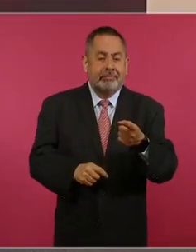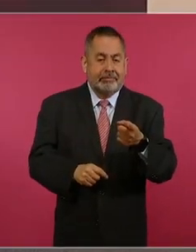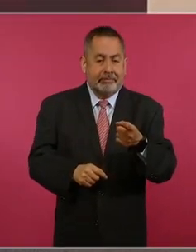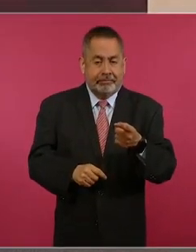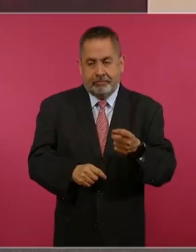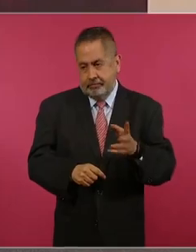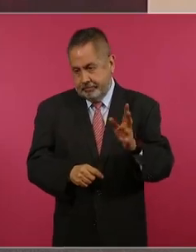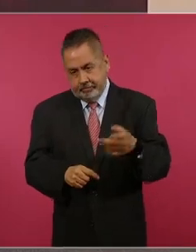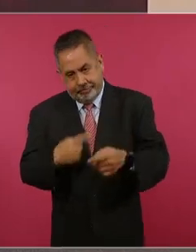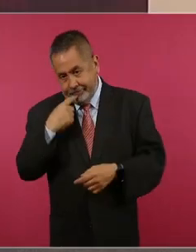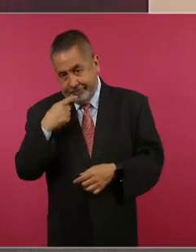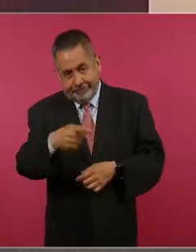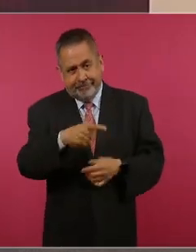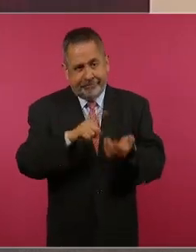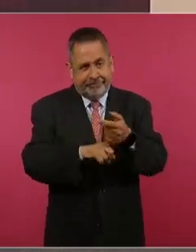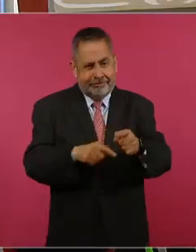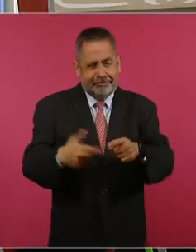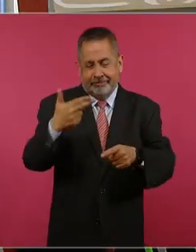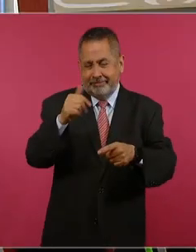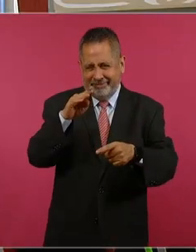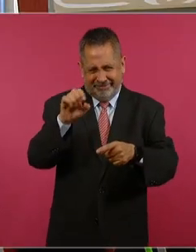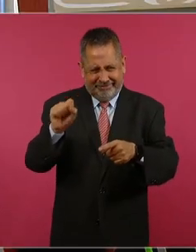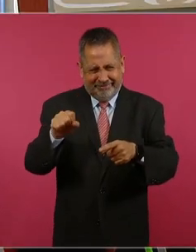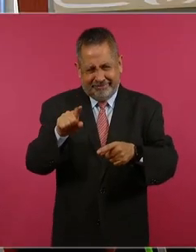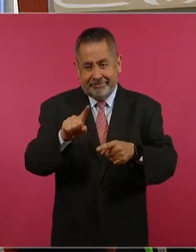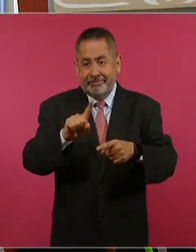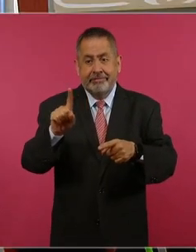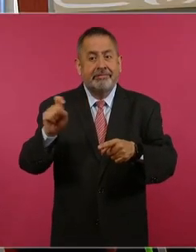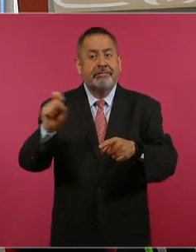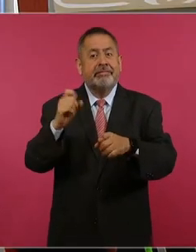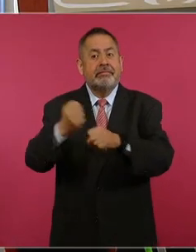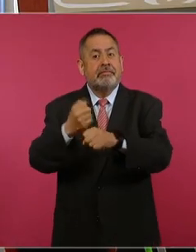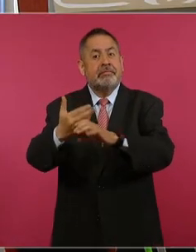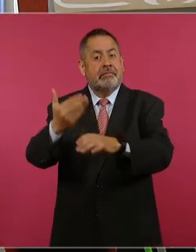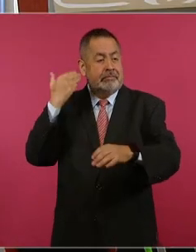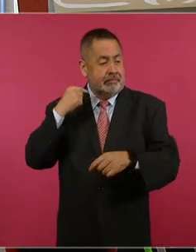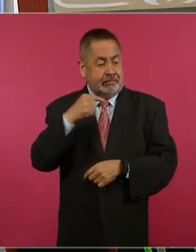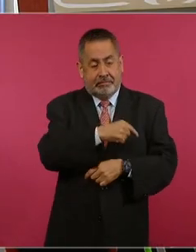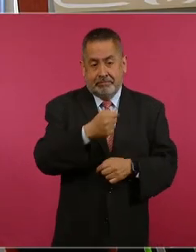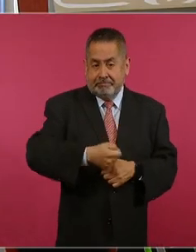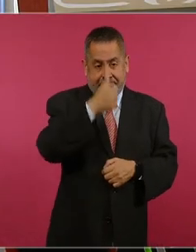esto es Goebbels, 100 años antes,